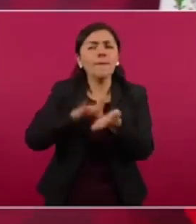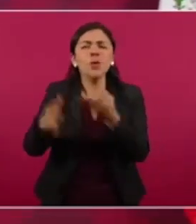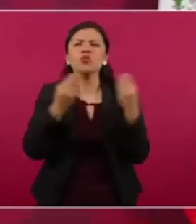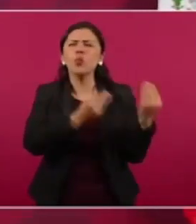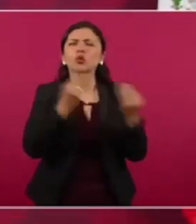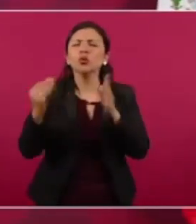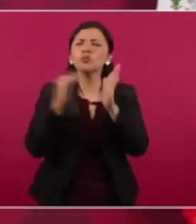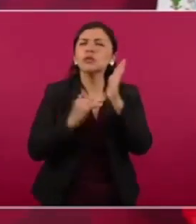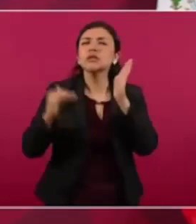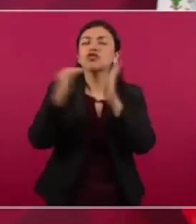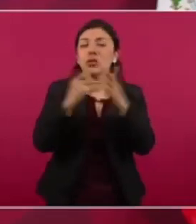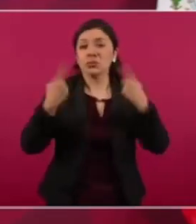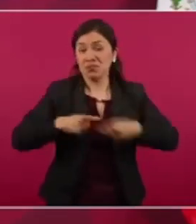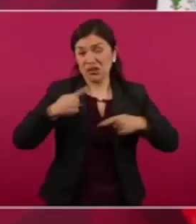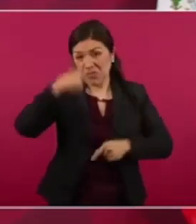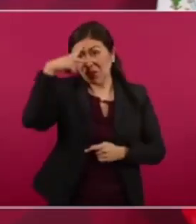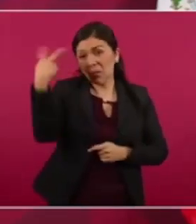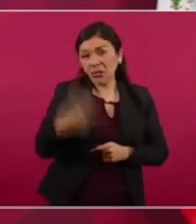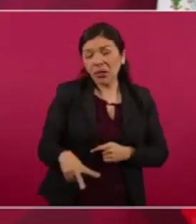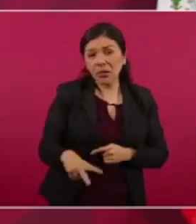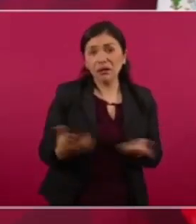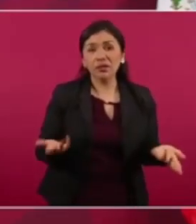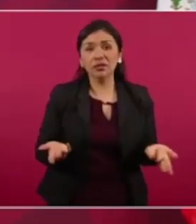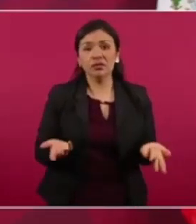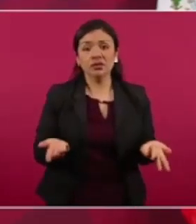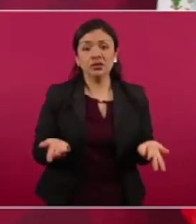de mexicanos.